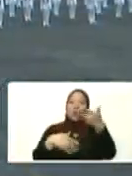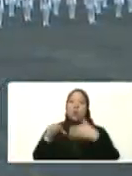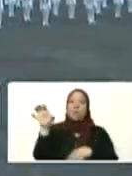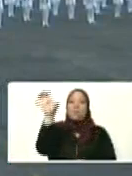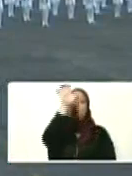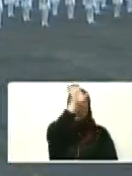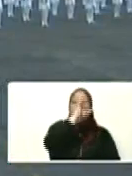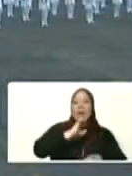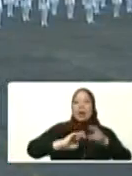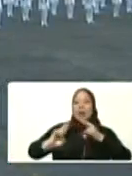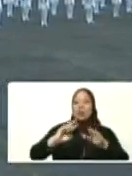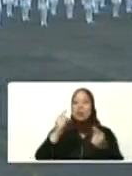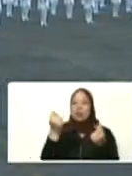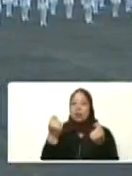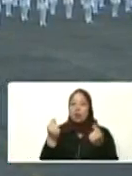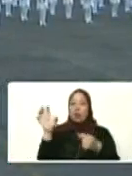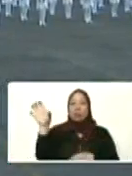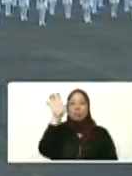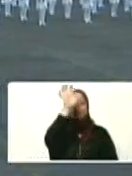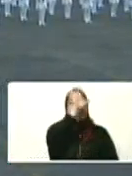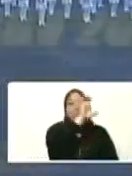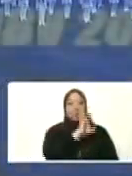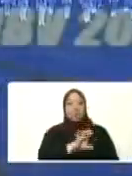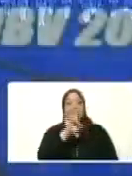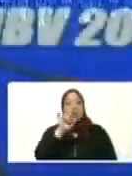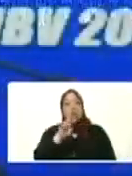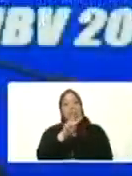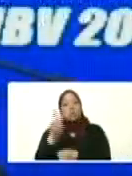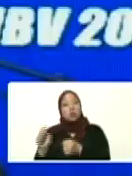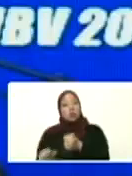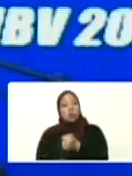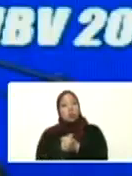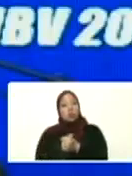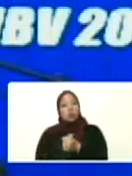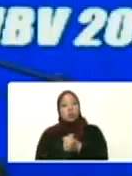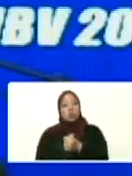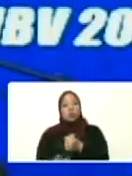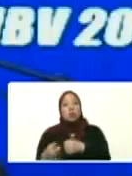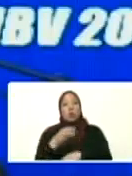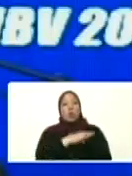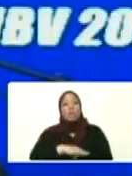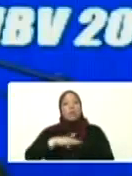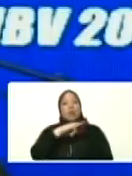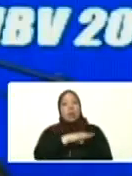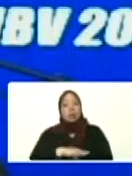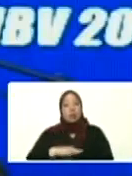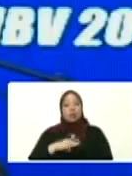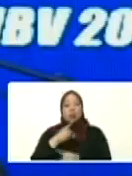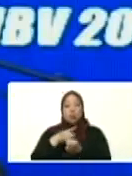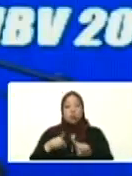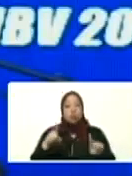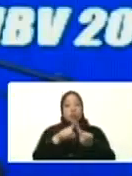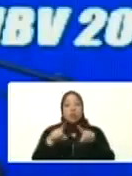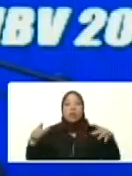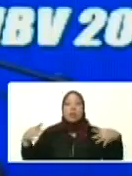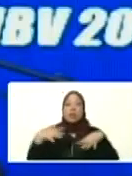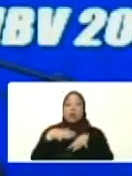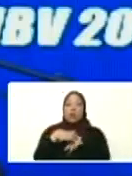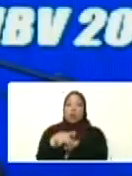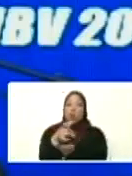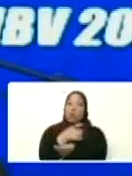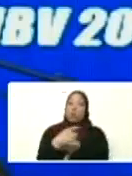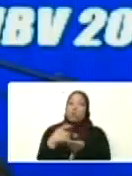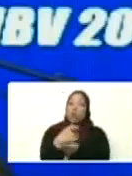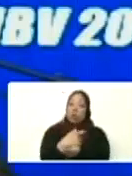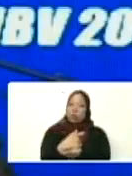Exterior, y demás vicepresidentes sectoriales, ministros, ministras, integrantes del gabinete